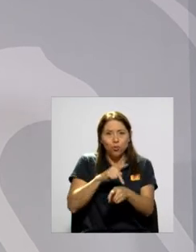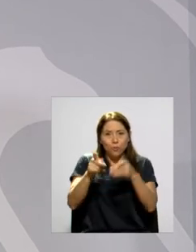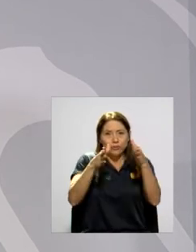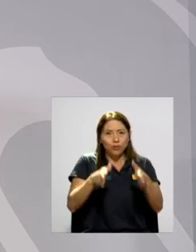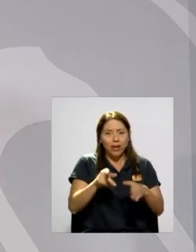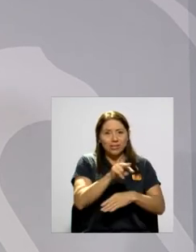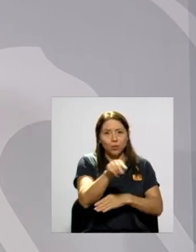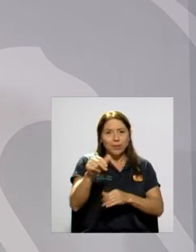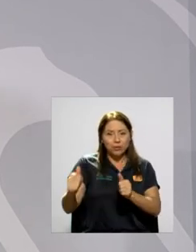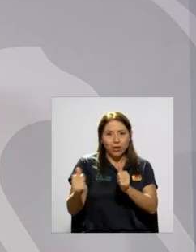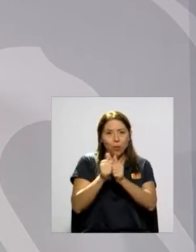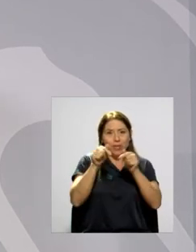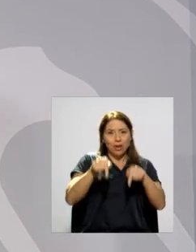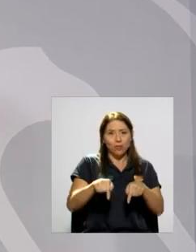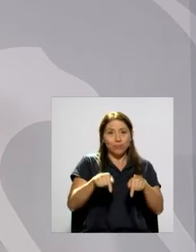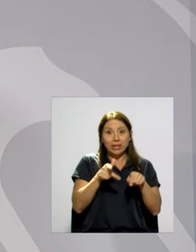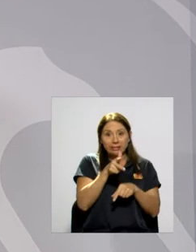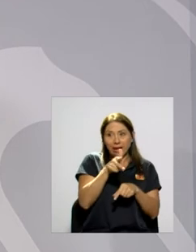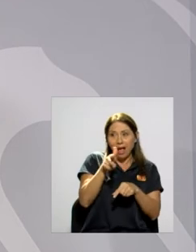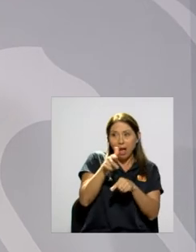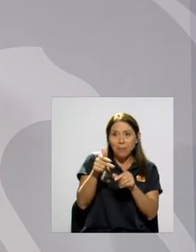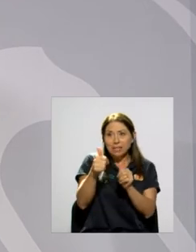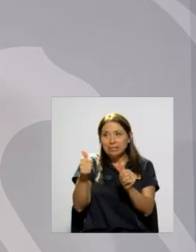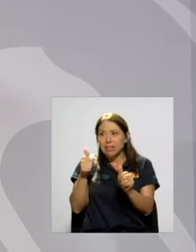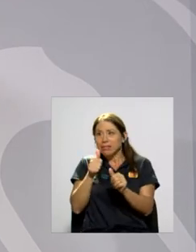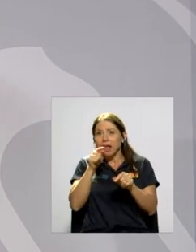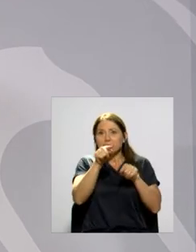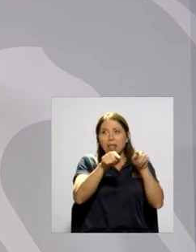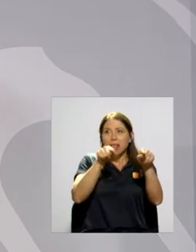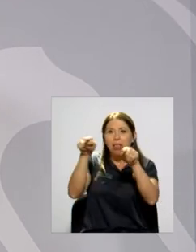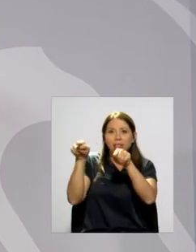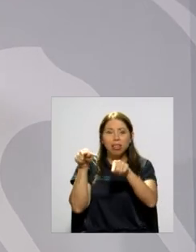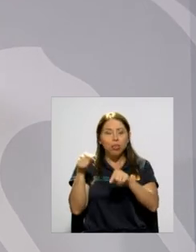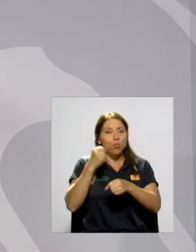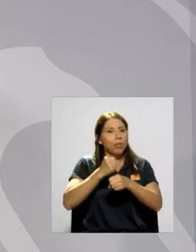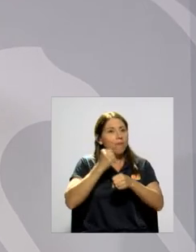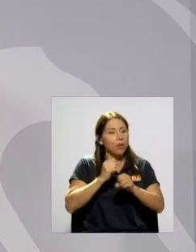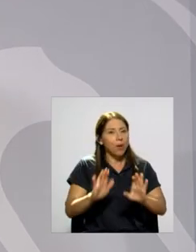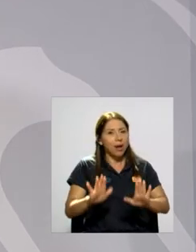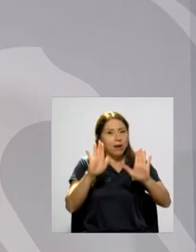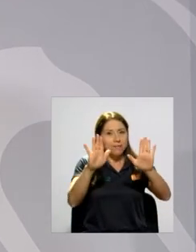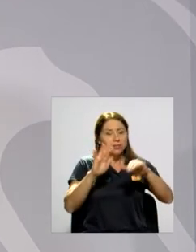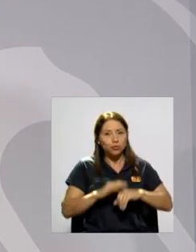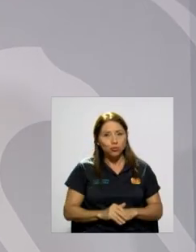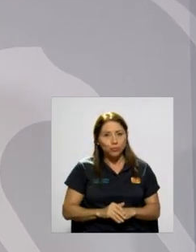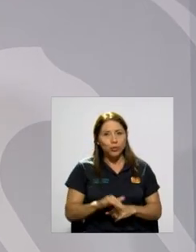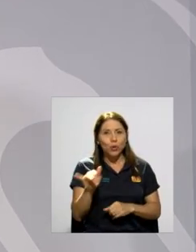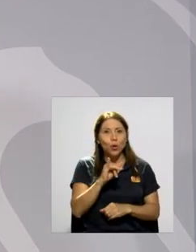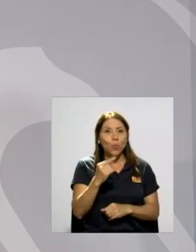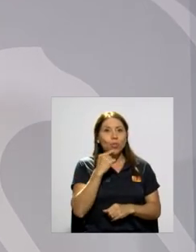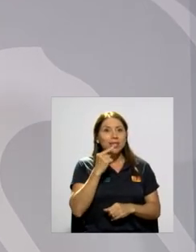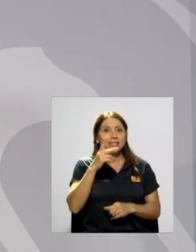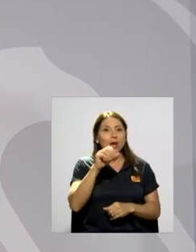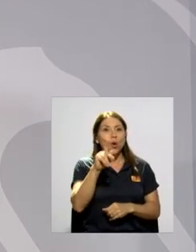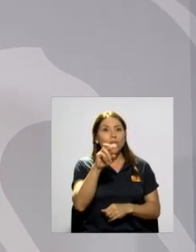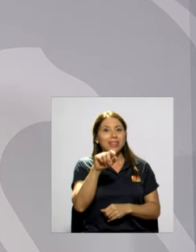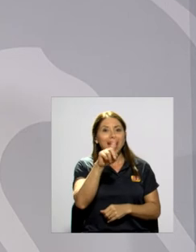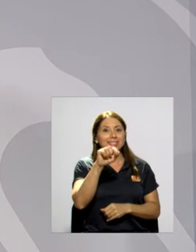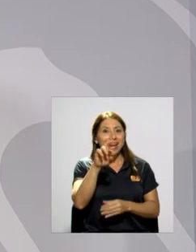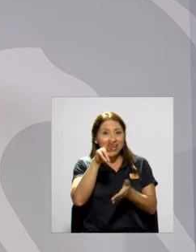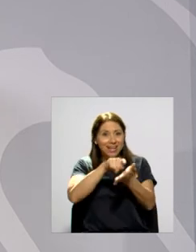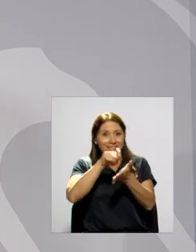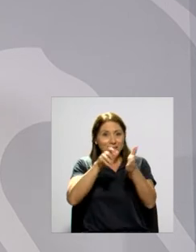que nos acompañan hoy detrás de cámaras y que hacen posible un trabajo maravilloso. Y como dice Cortázar, pueden vivir este